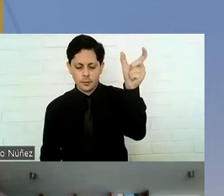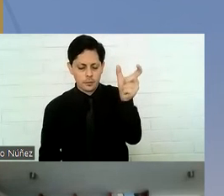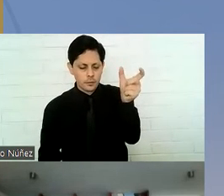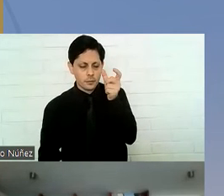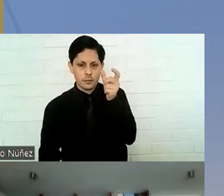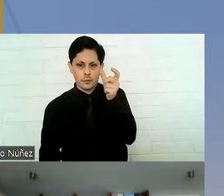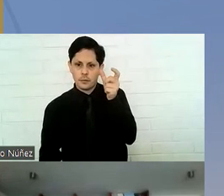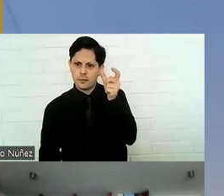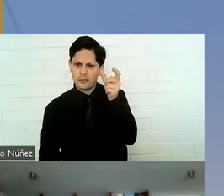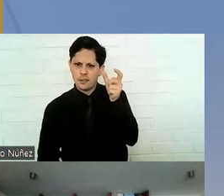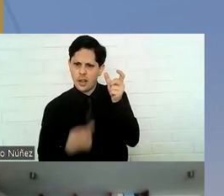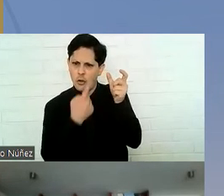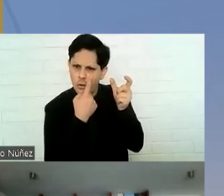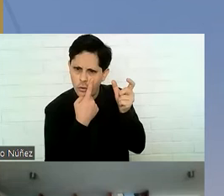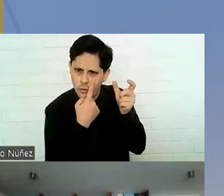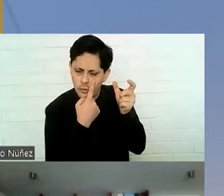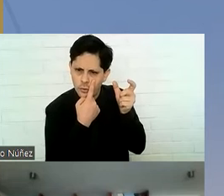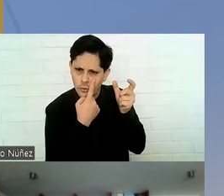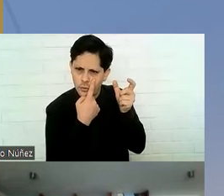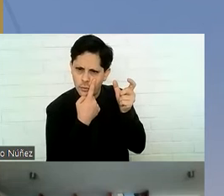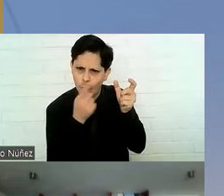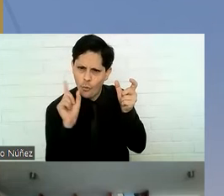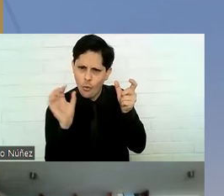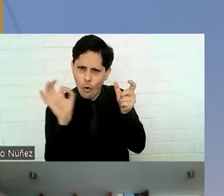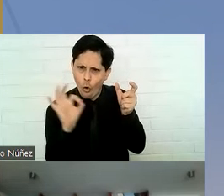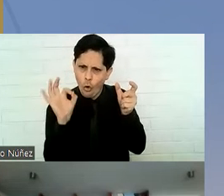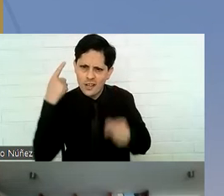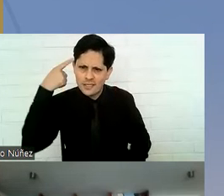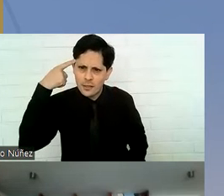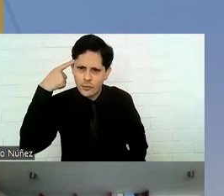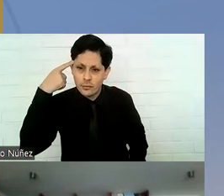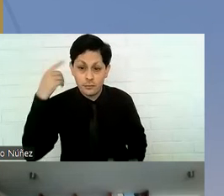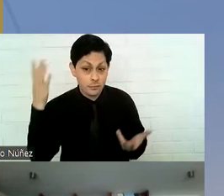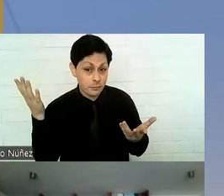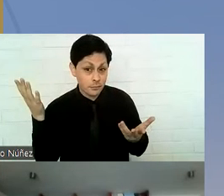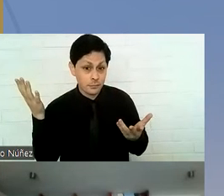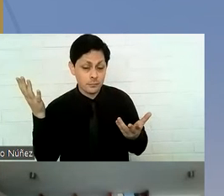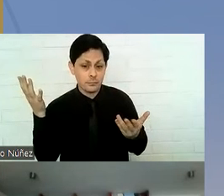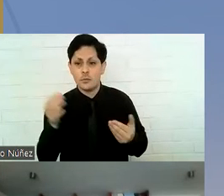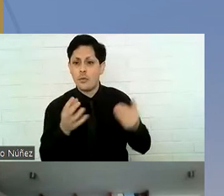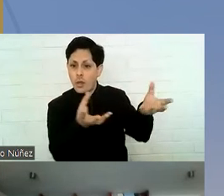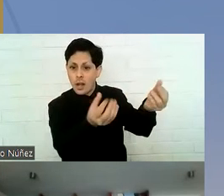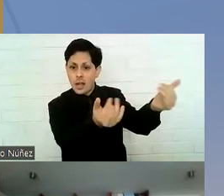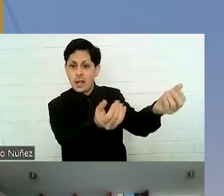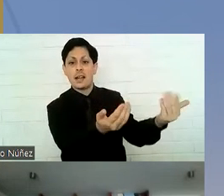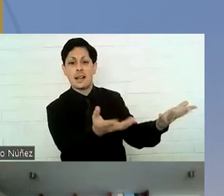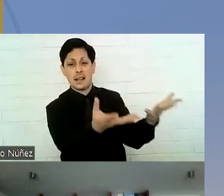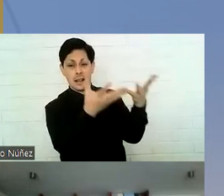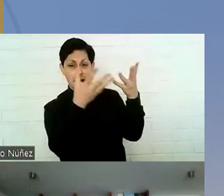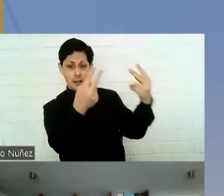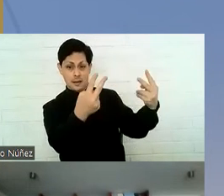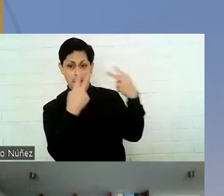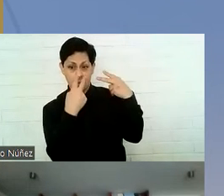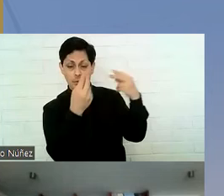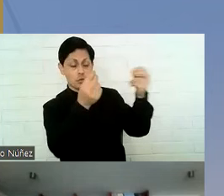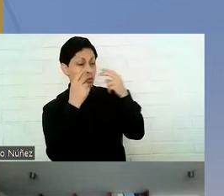le muestran a los sujetos con toda la carga cultural. Y ellos, con la